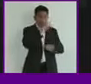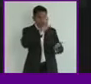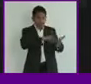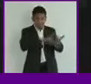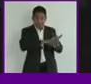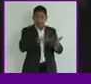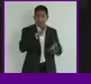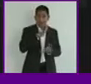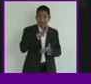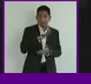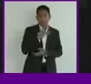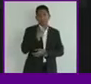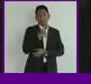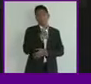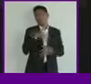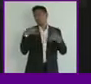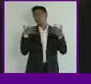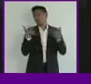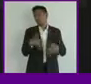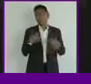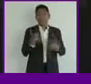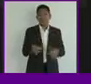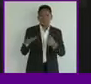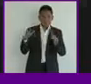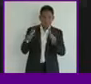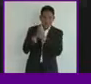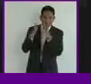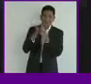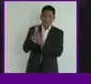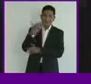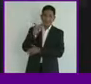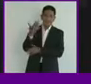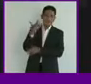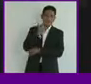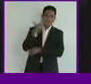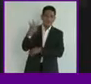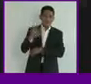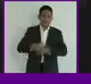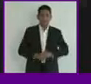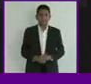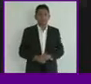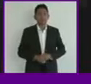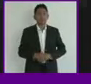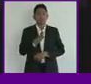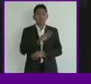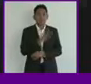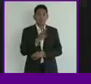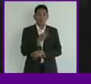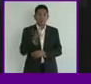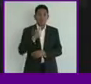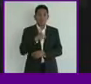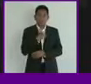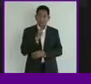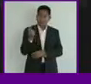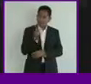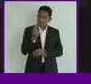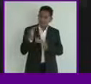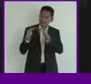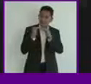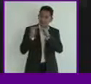a participar y ver esto no como una obligación legal o moral, sino como un estilo de vida, y ejercitar la democracia permite